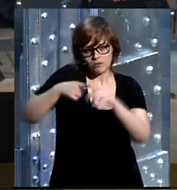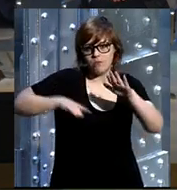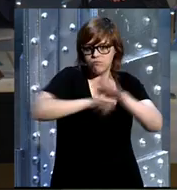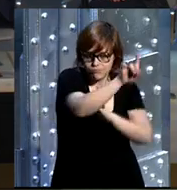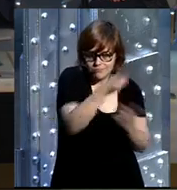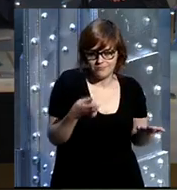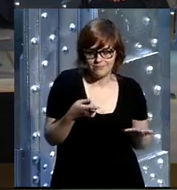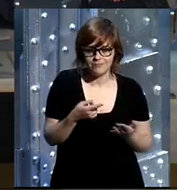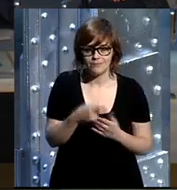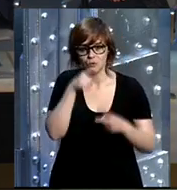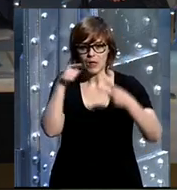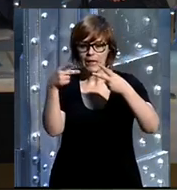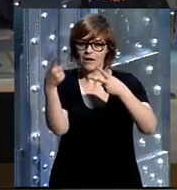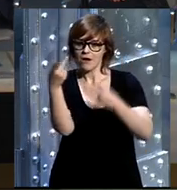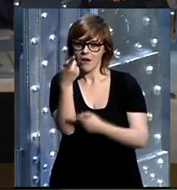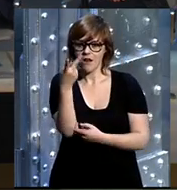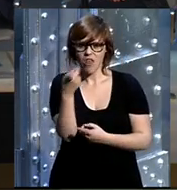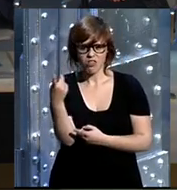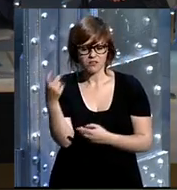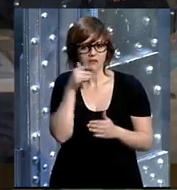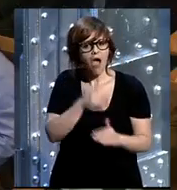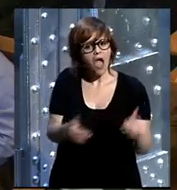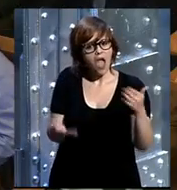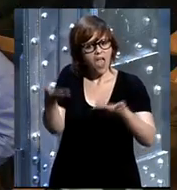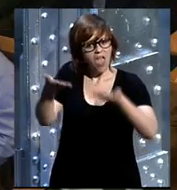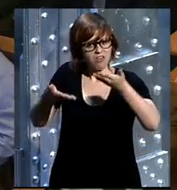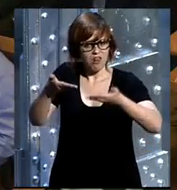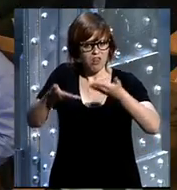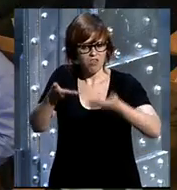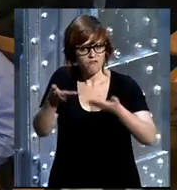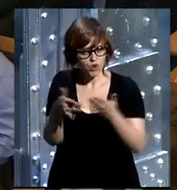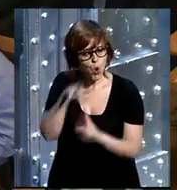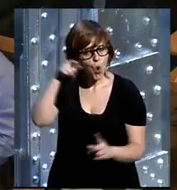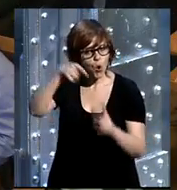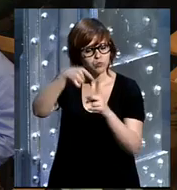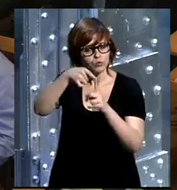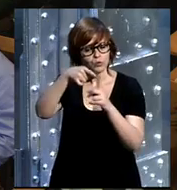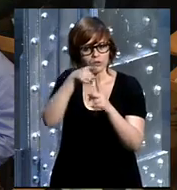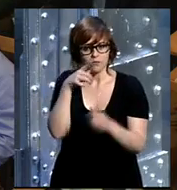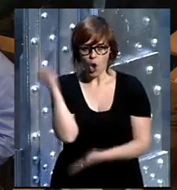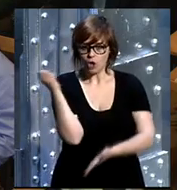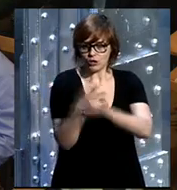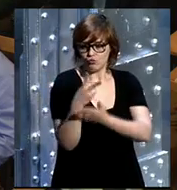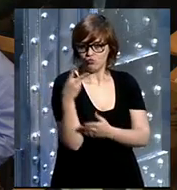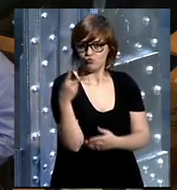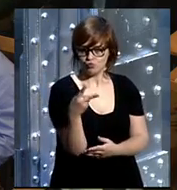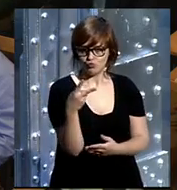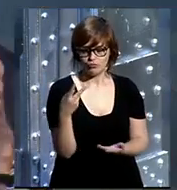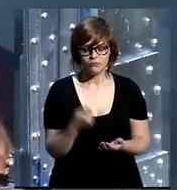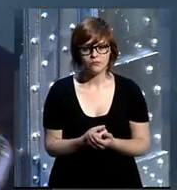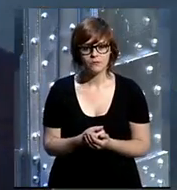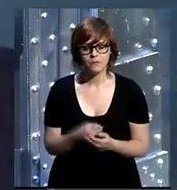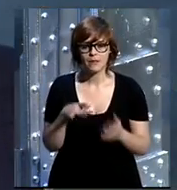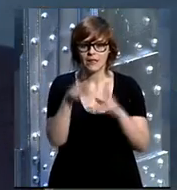tanto, ese es el segundo equilibrio que es necesario mantener a la hora de abordar estos nuevos retos de la protección de datos. La paradoja